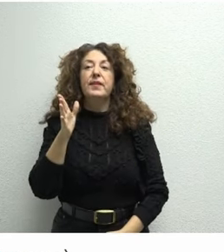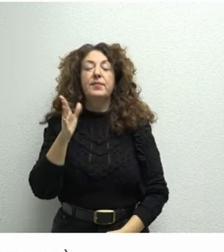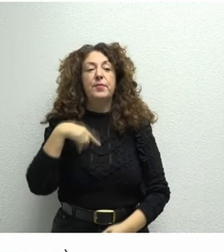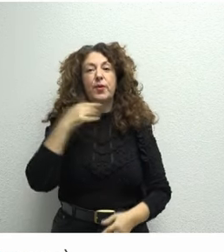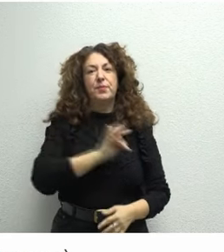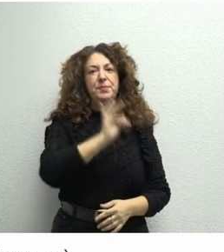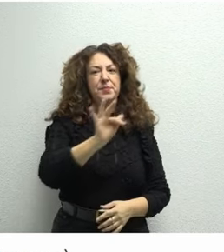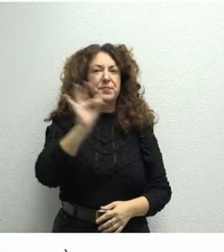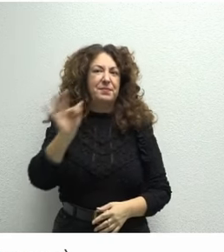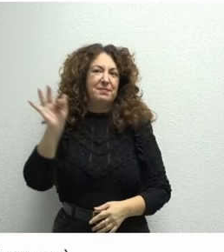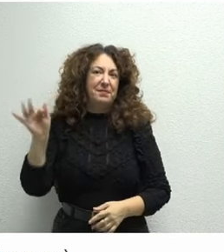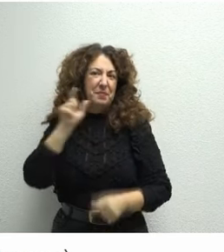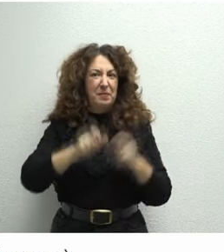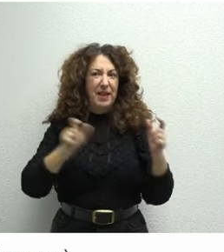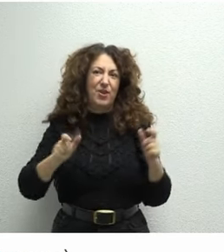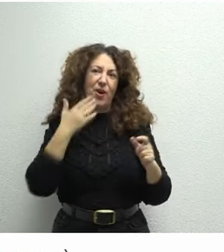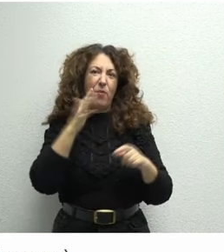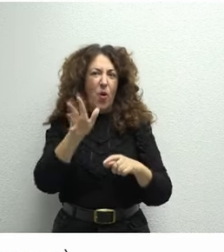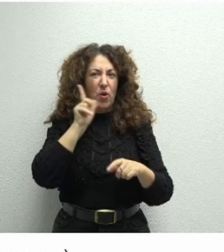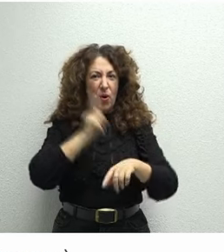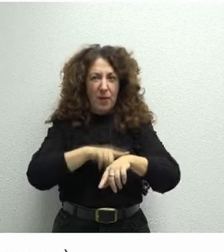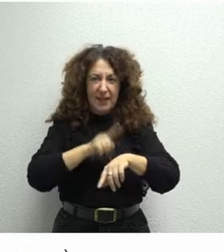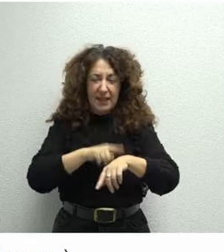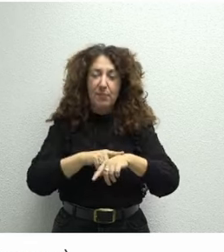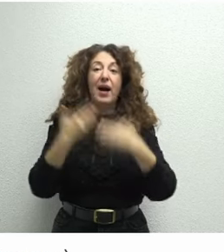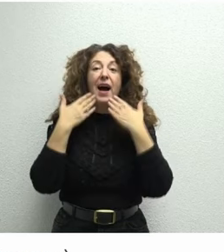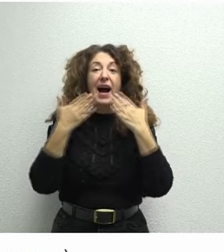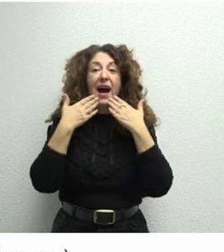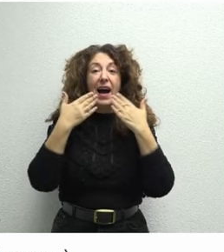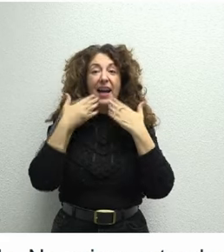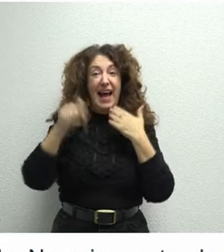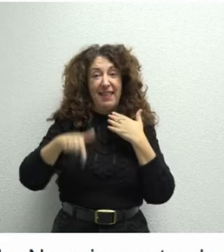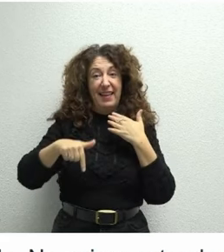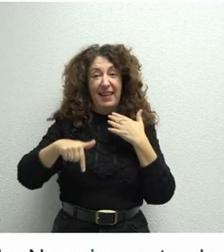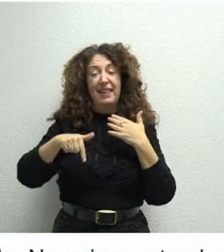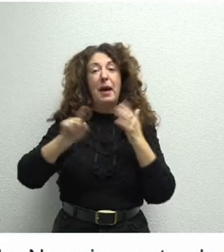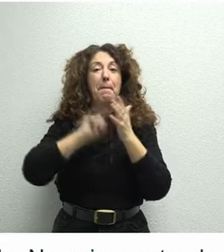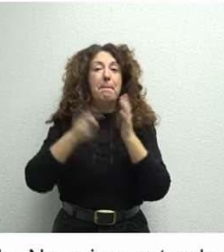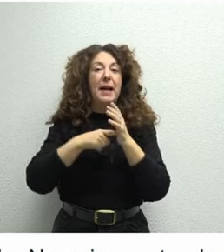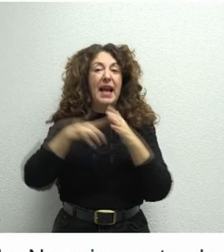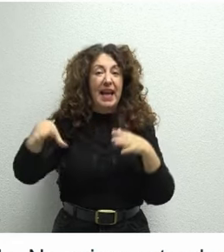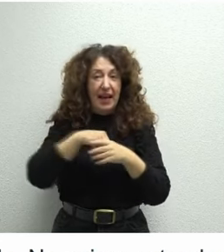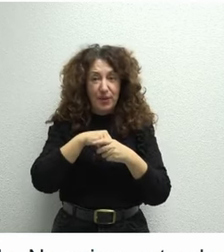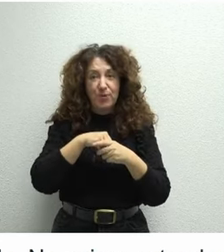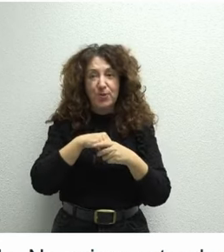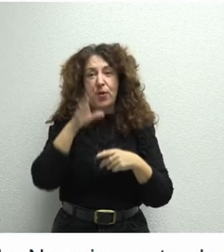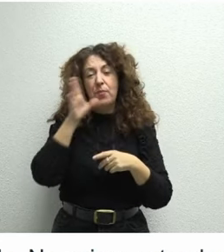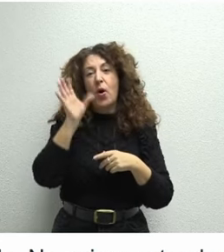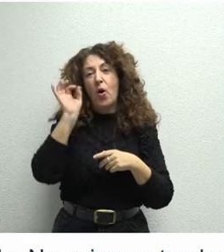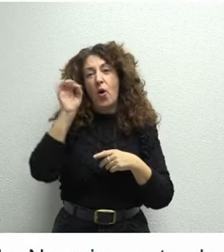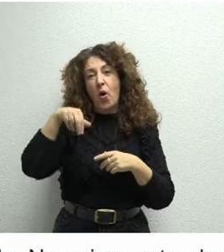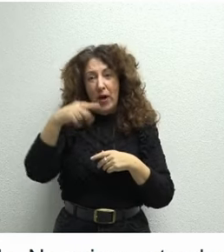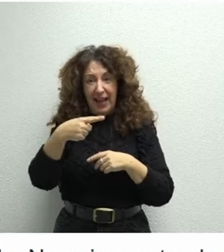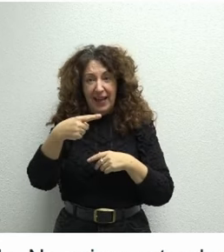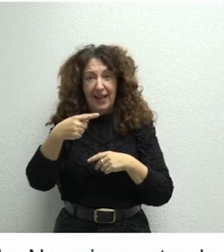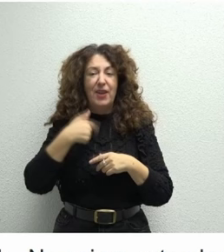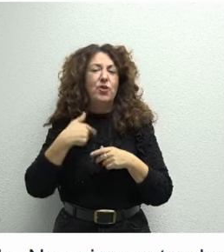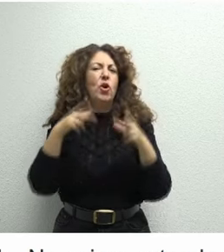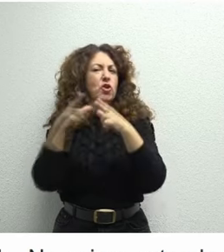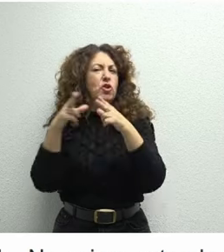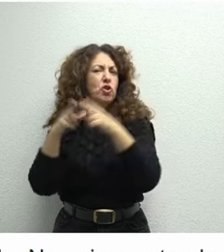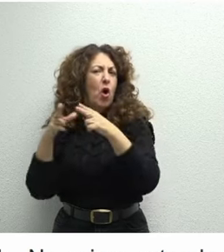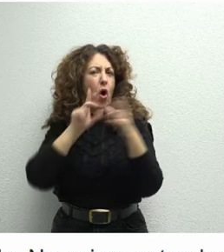vienen después Eh bueno agradecerle por supuesto a plena inclusión y como ong como soy socio de otras